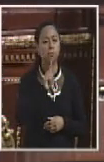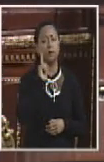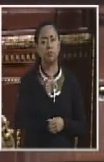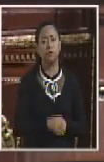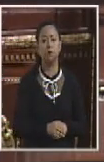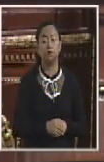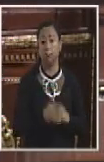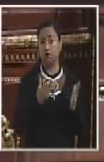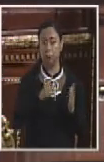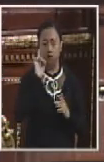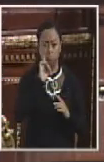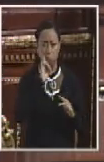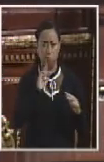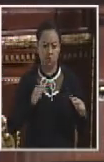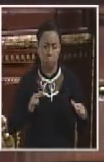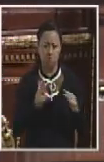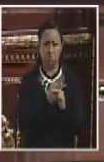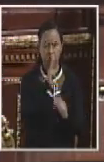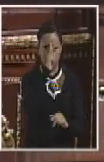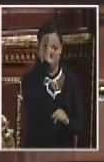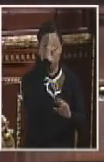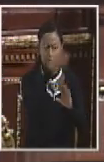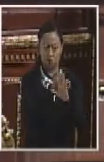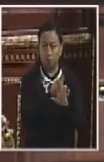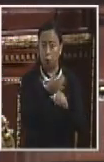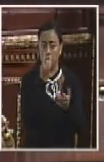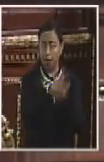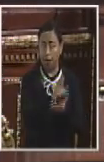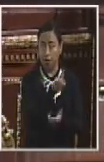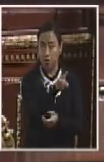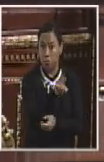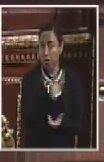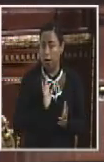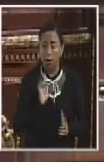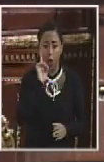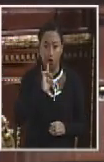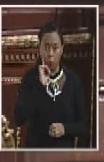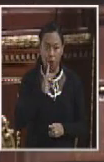muerte violenta de las mujeres por razones de género constituye la forma